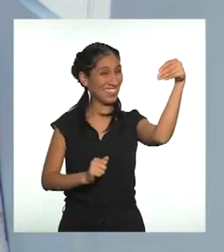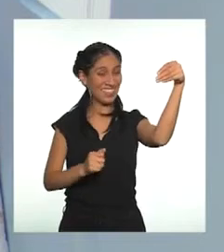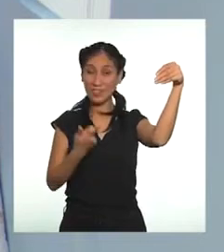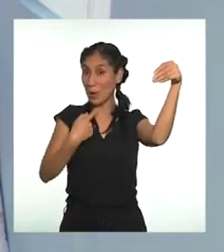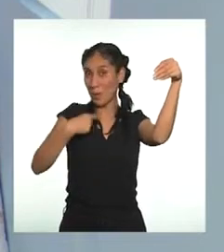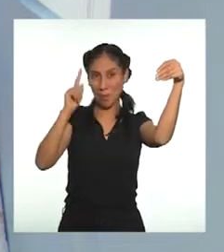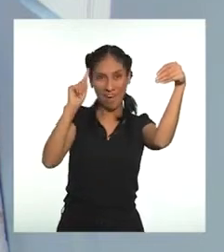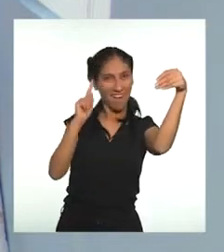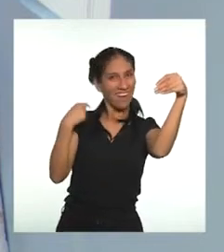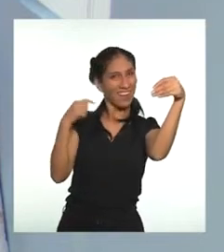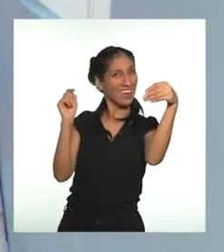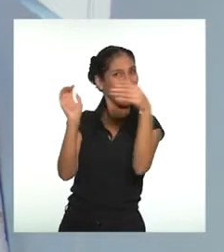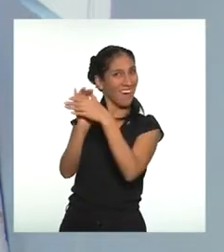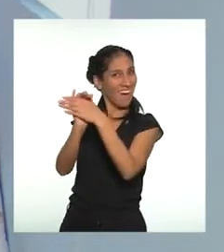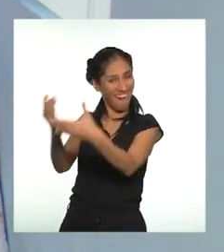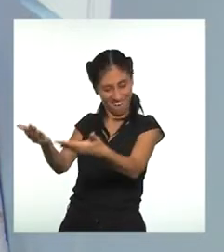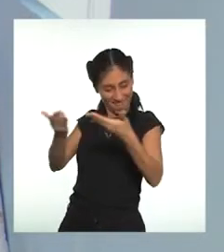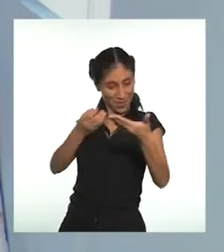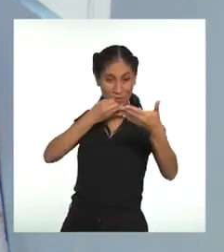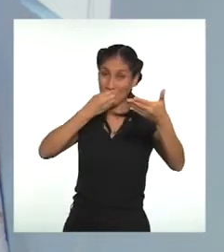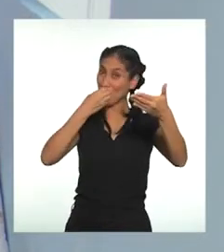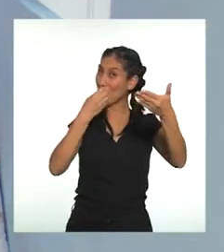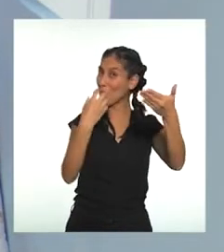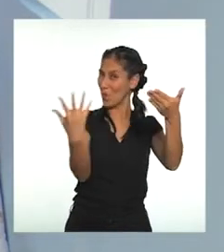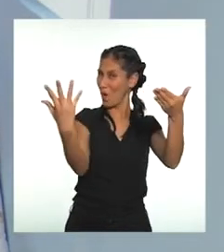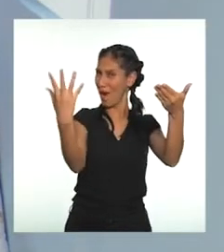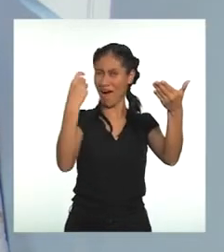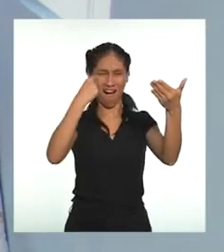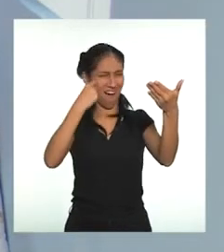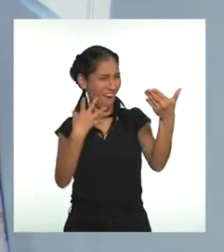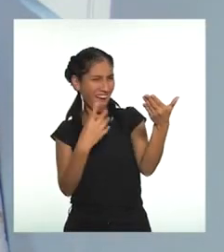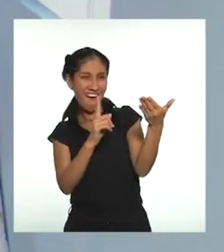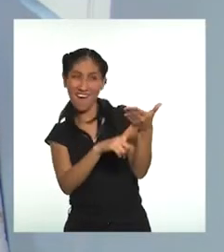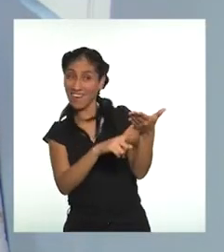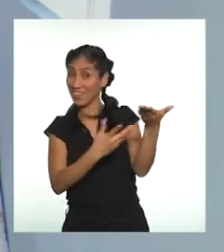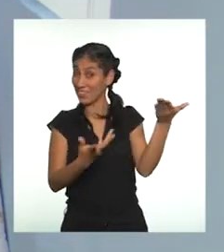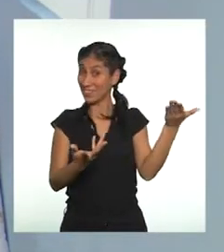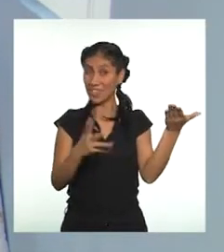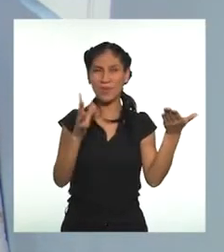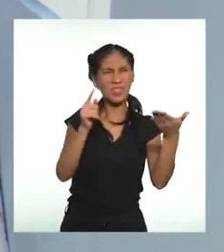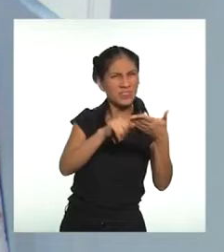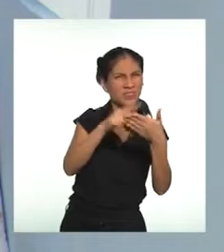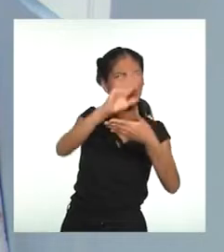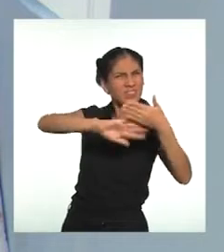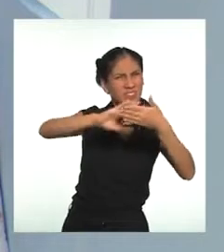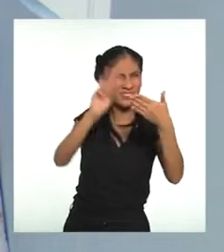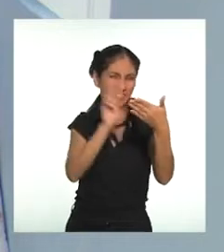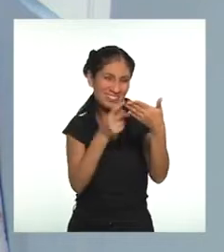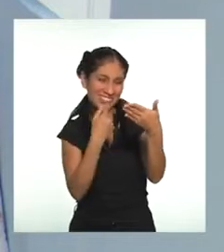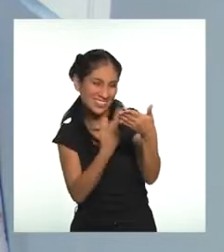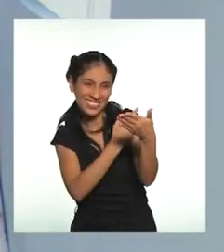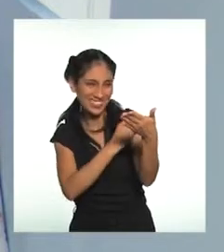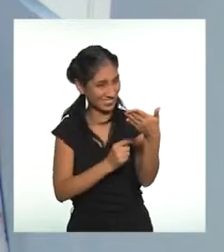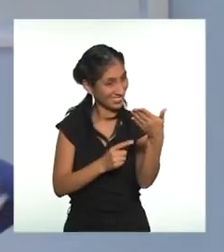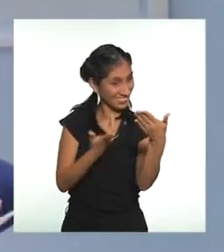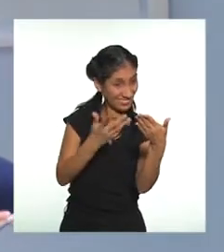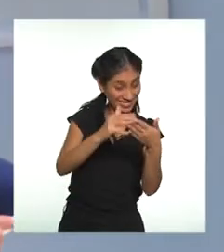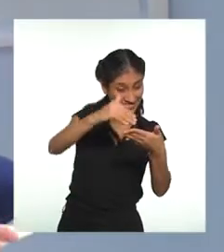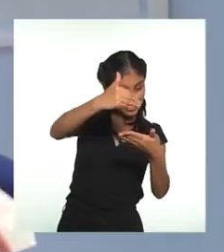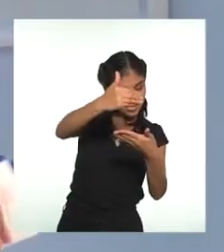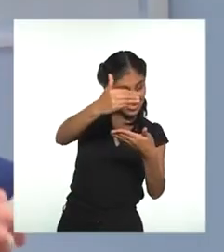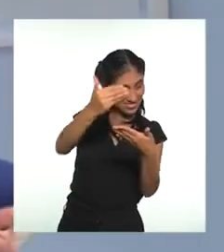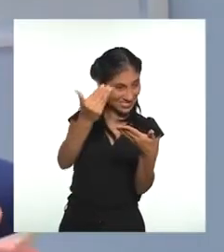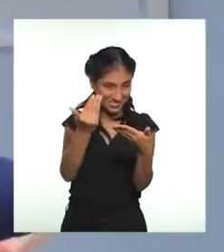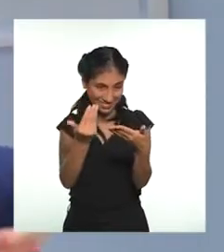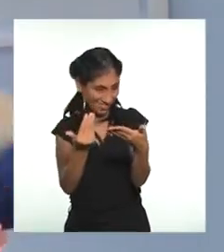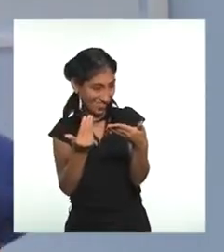¡Hermoso! No me imaginé que mis compañeros me iban a enviar algo tan valioso. A ver, ¿qué dice la tarjetita?